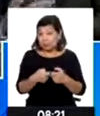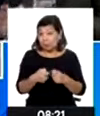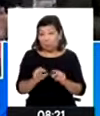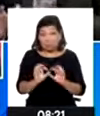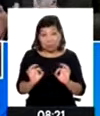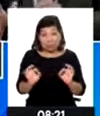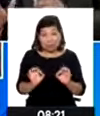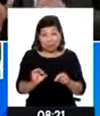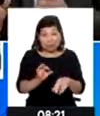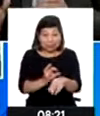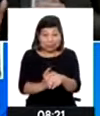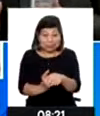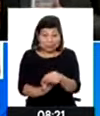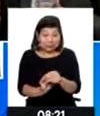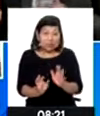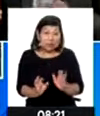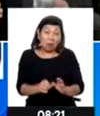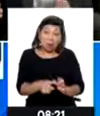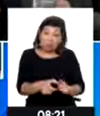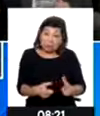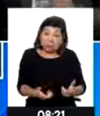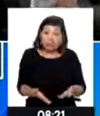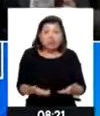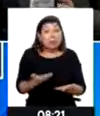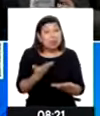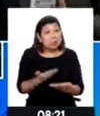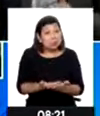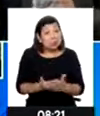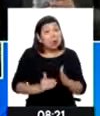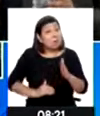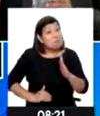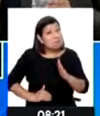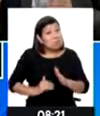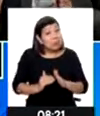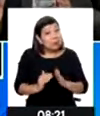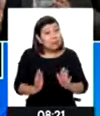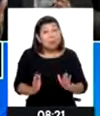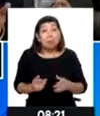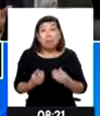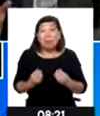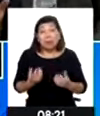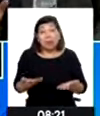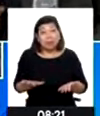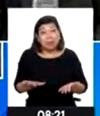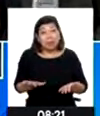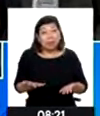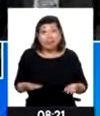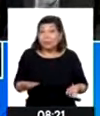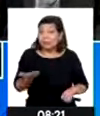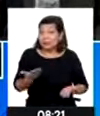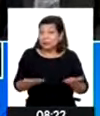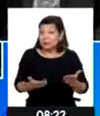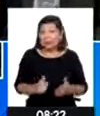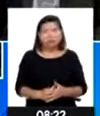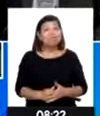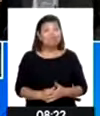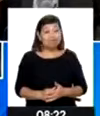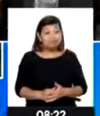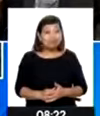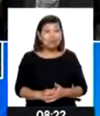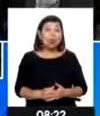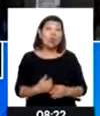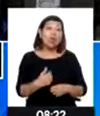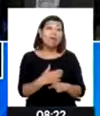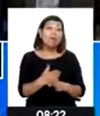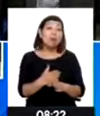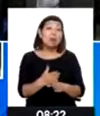que son los grilletes. Ojalá que la propuesta prospere, porque creemos que sería una